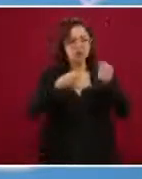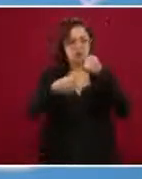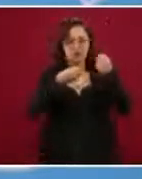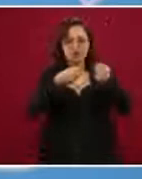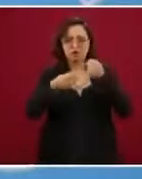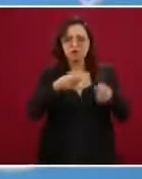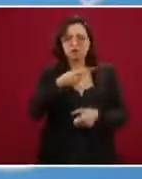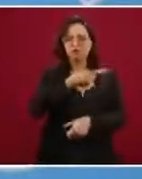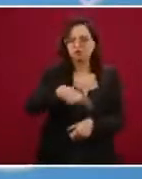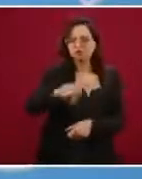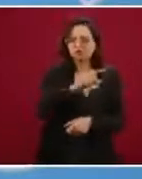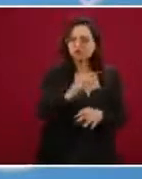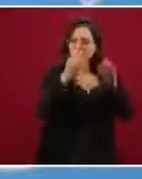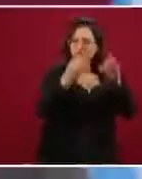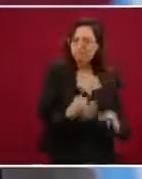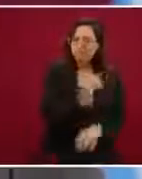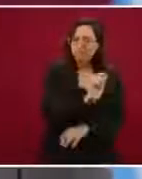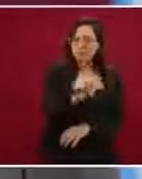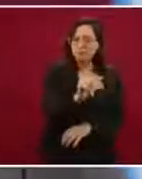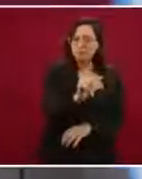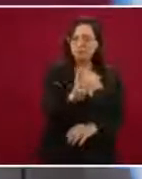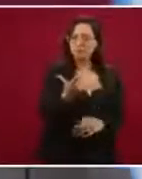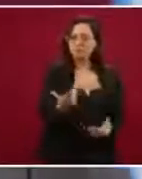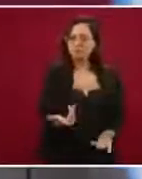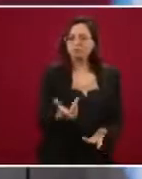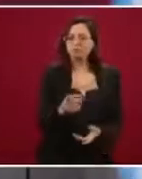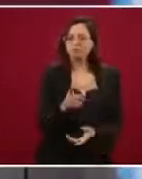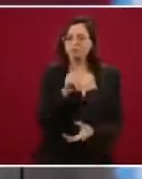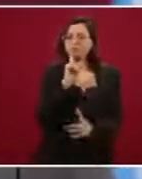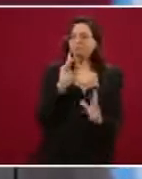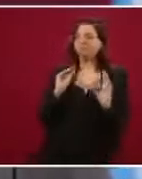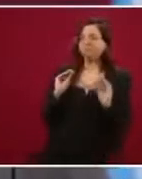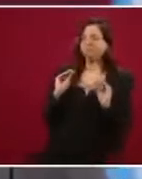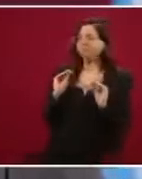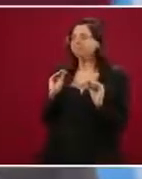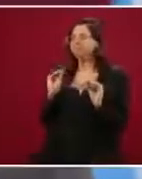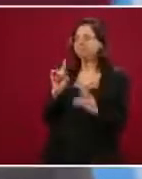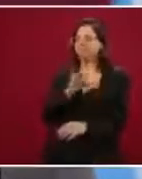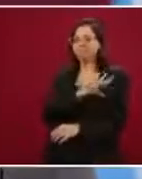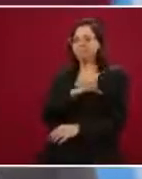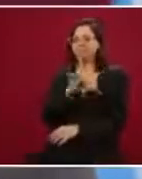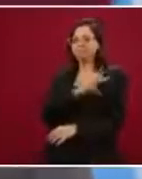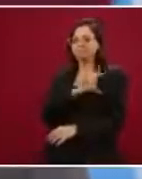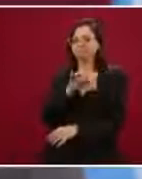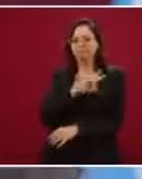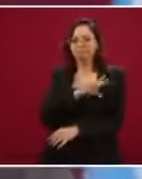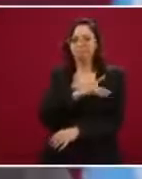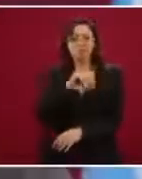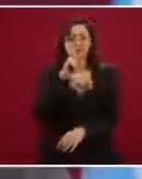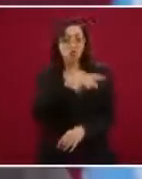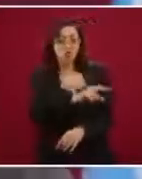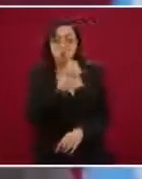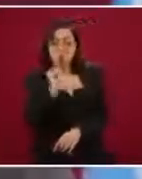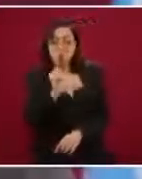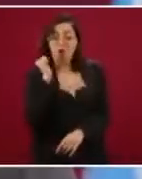periodistas que no podían hablar porque los corrían,